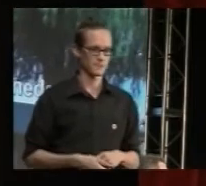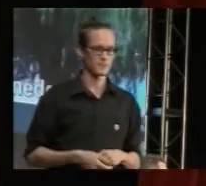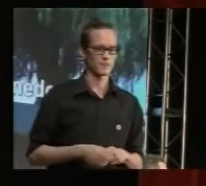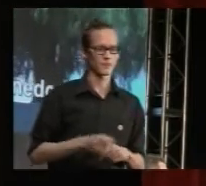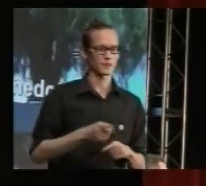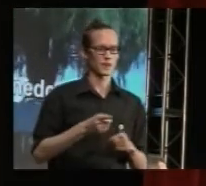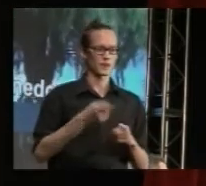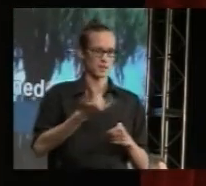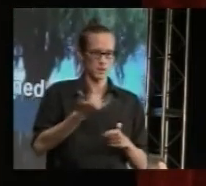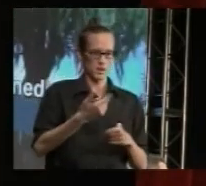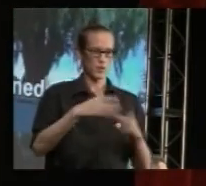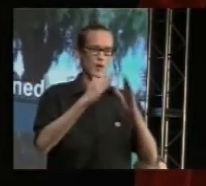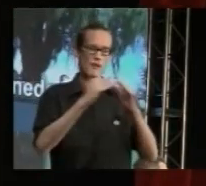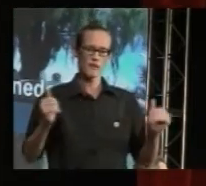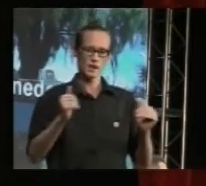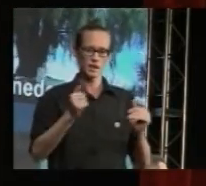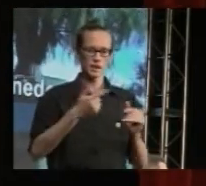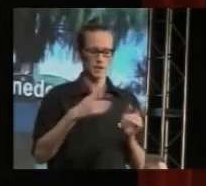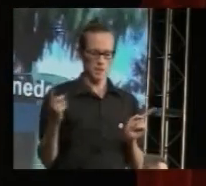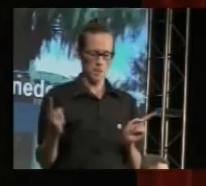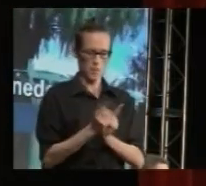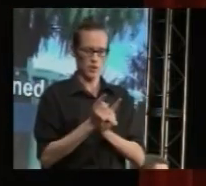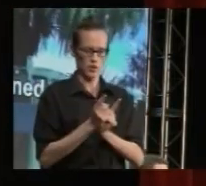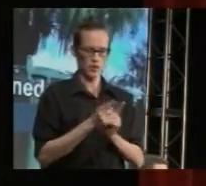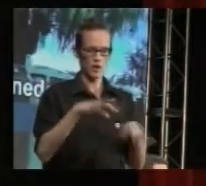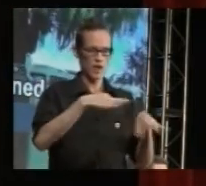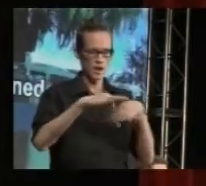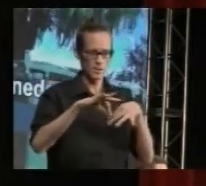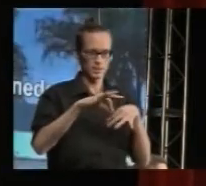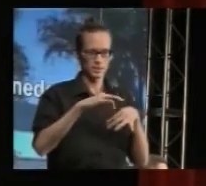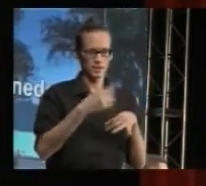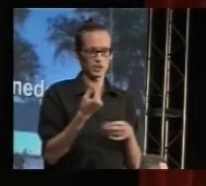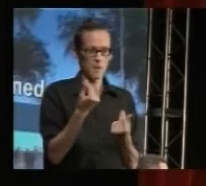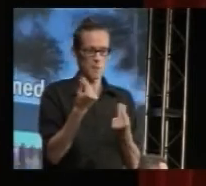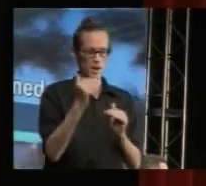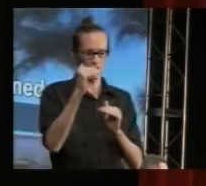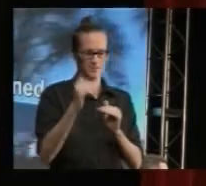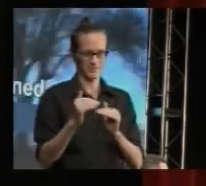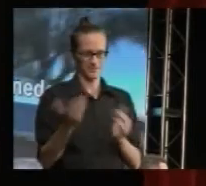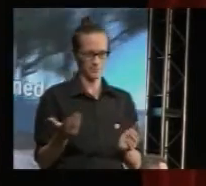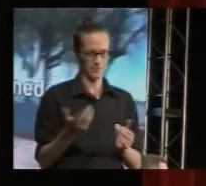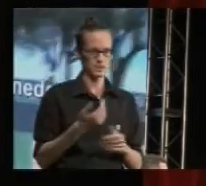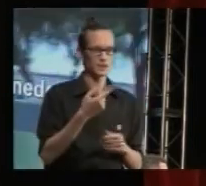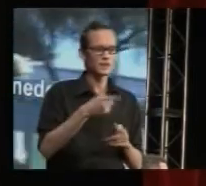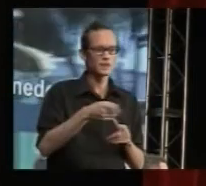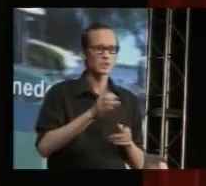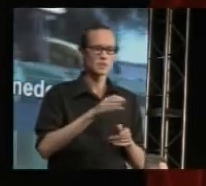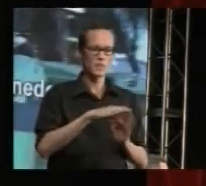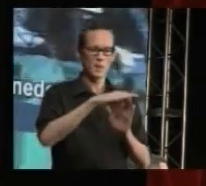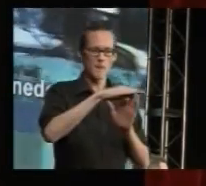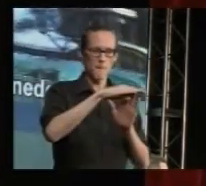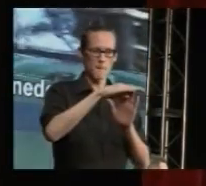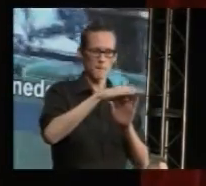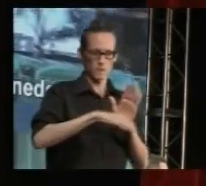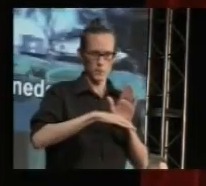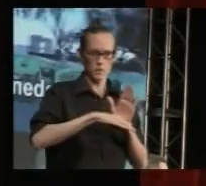de comercialización, contribuyendo a la formación de precios, y esto lo traducimos en un programa que se llama El Mercado en